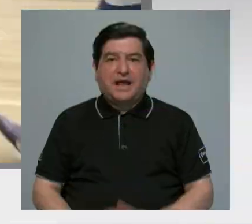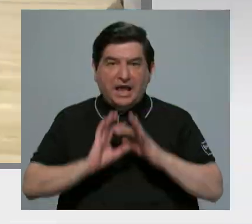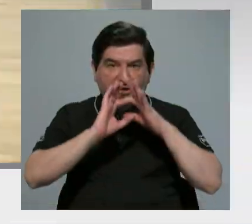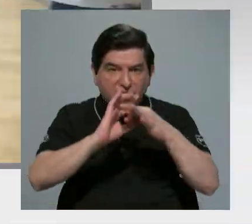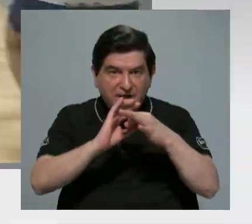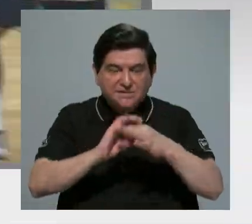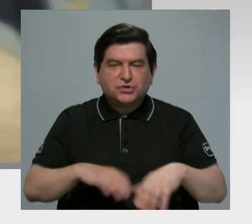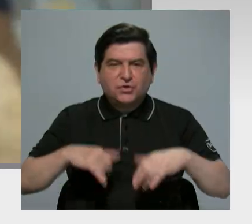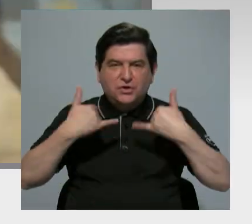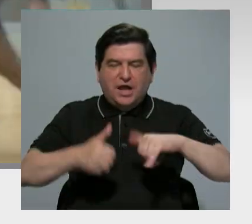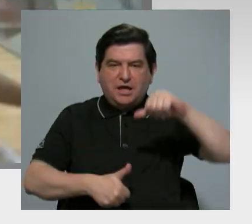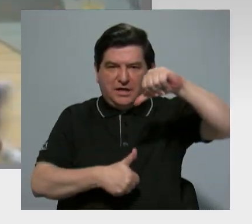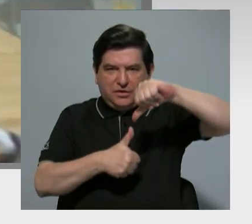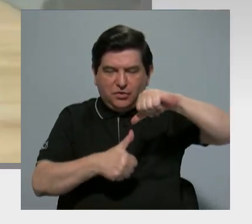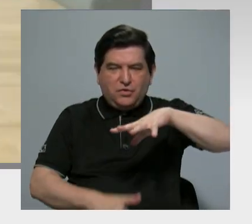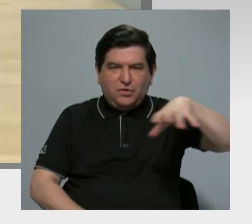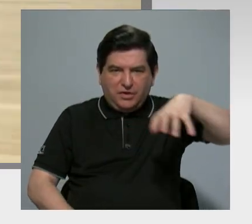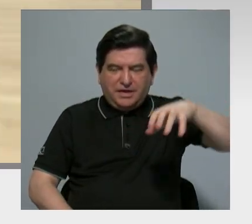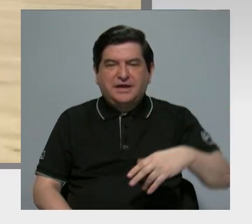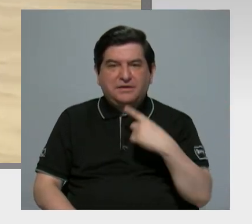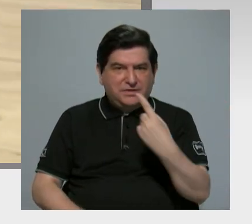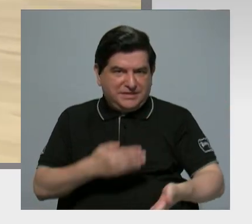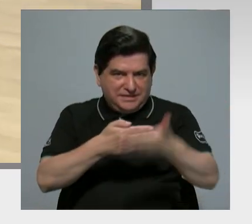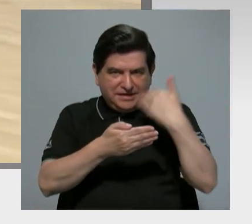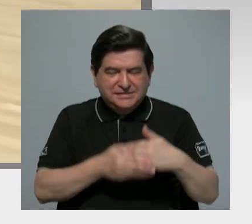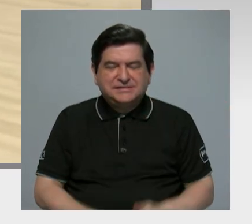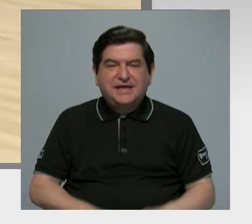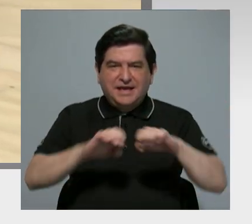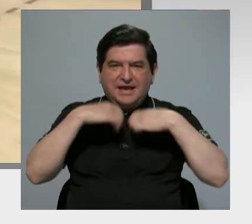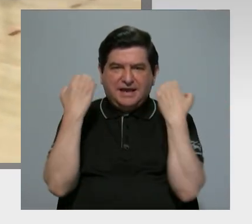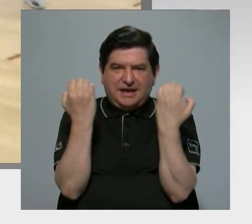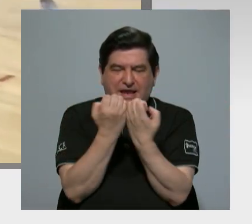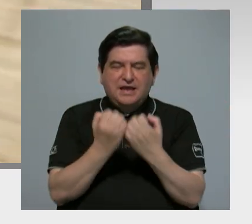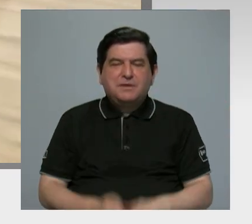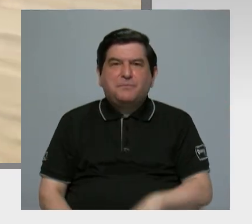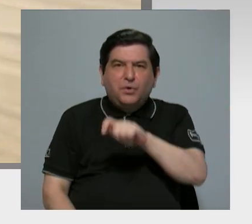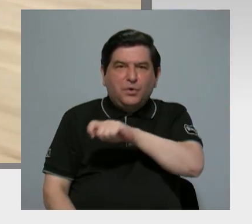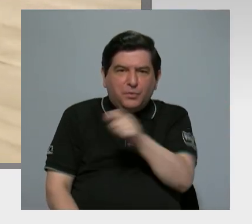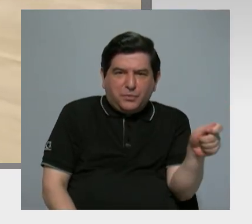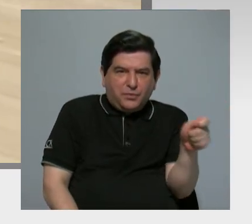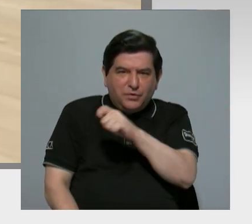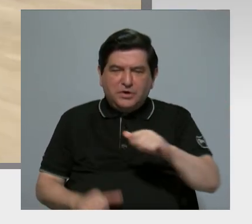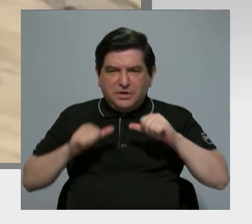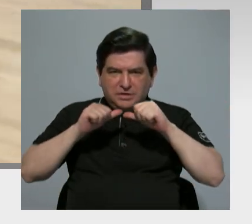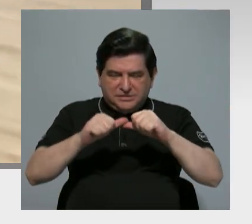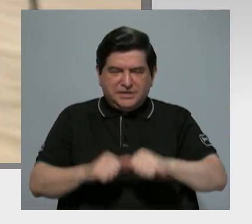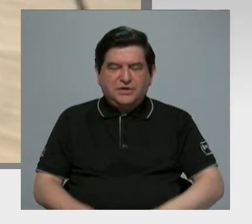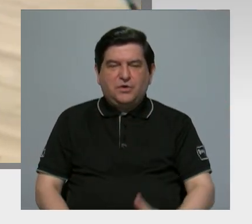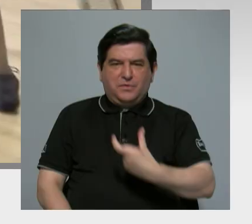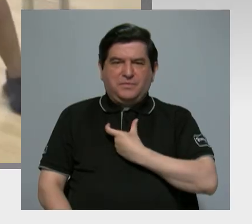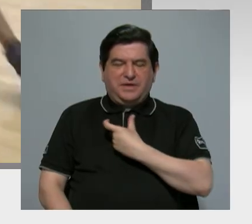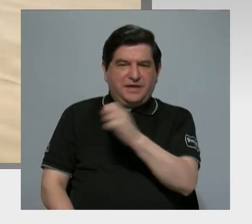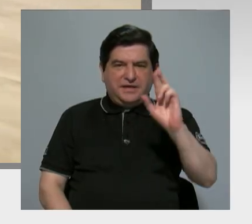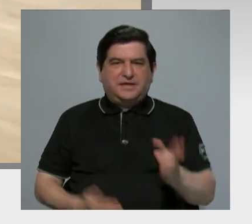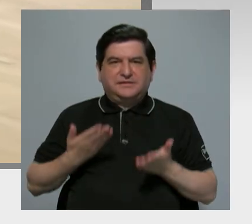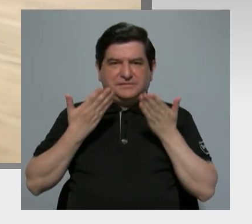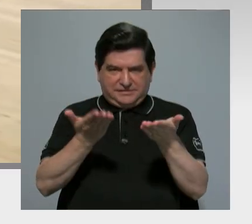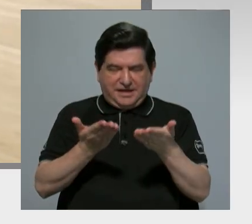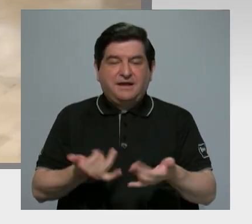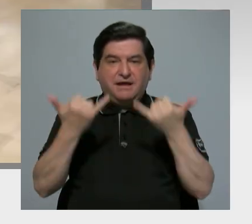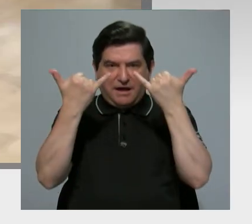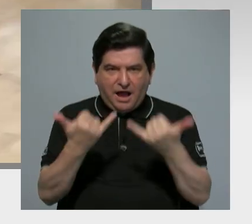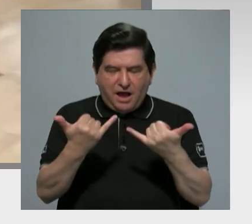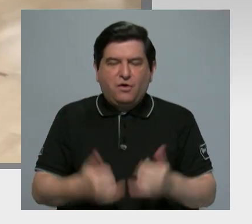En lo referente a los Juegos Centroamericanos y del Caribe, como decíamos, la delegación de racquetball continuó sumándole medallas a Costa